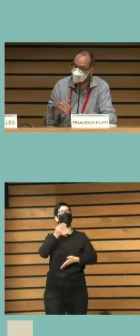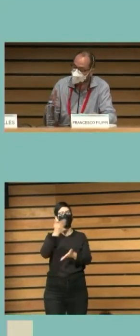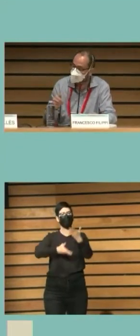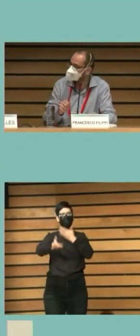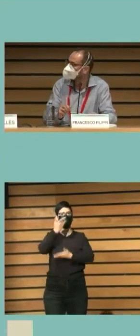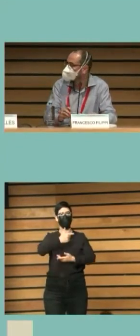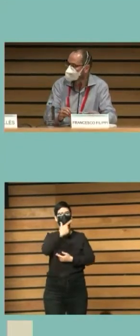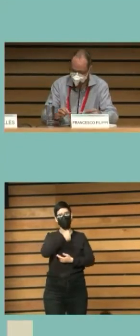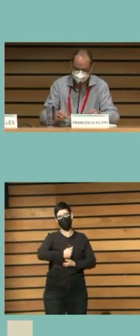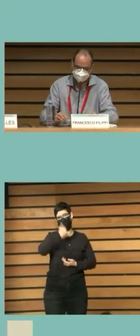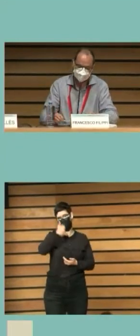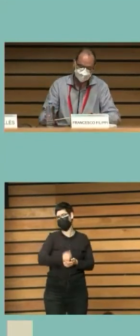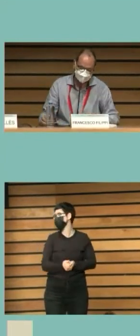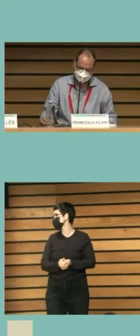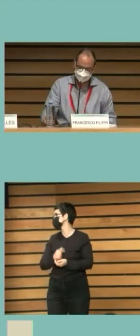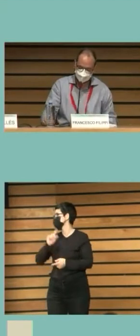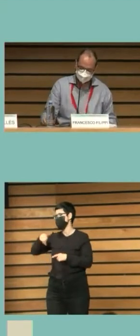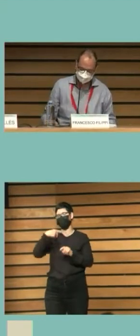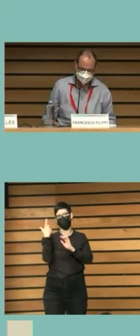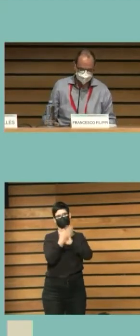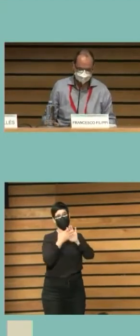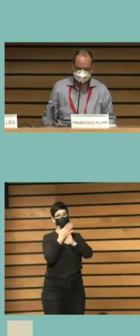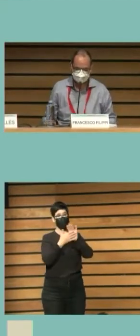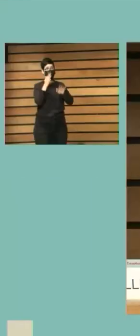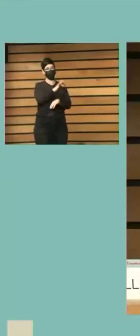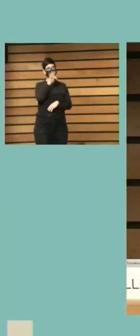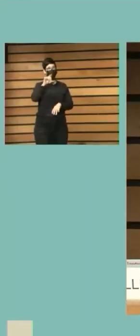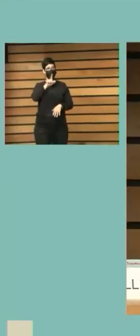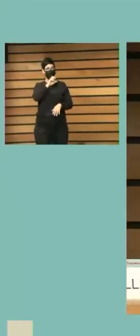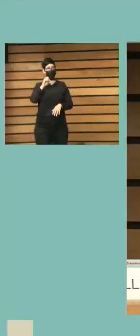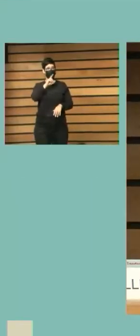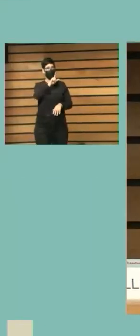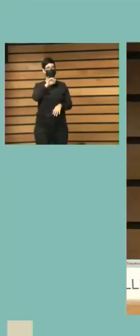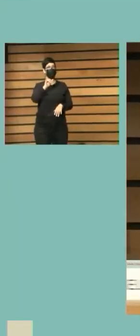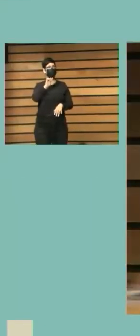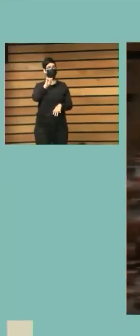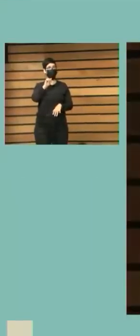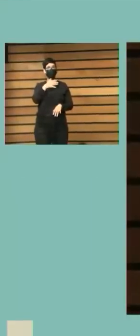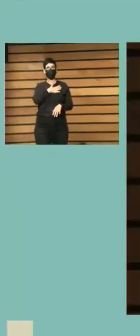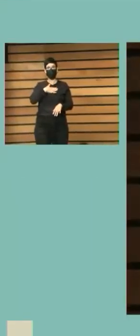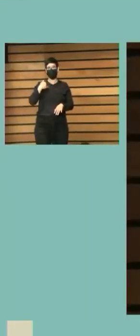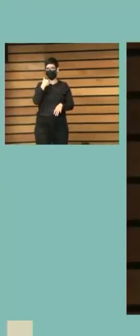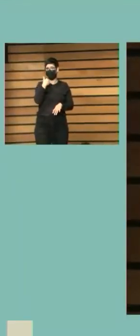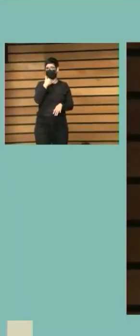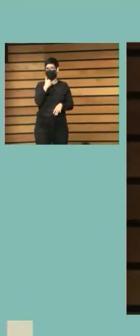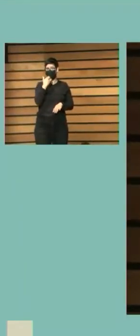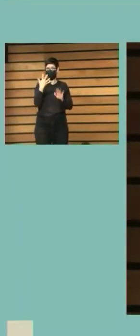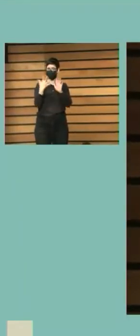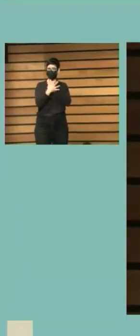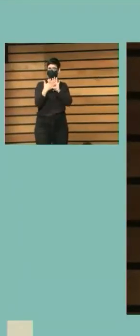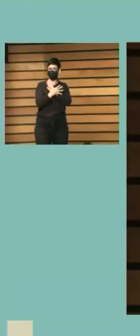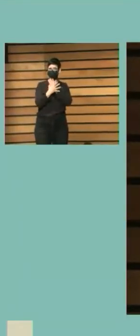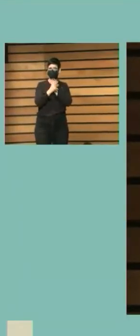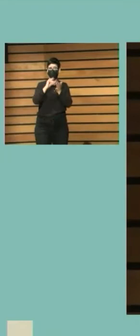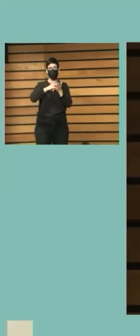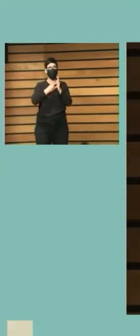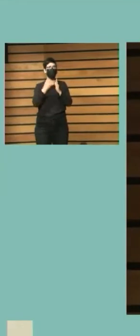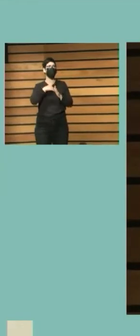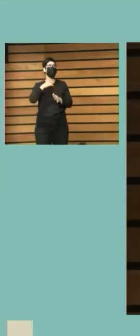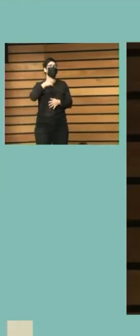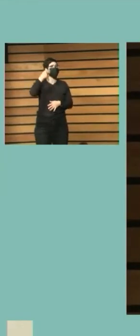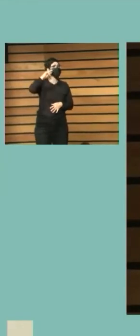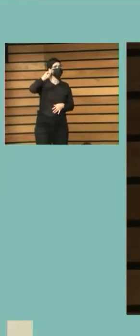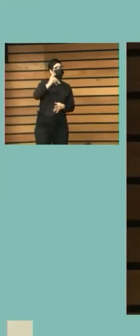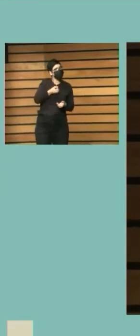pero bueno de eso si te parece nos quieres contar tú algunos proyectos o algunos o destacar algunas experiencias